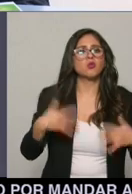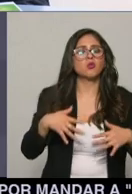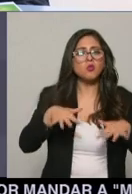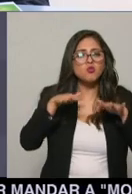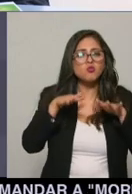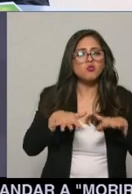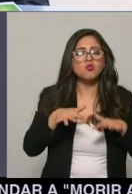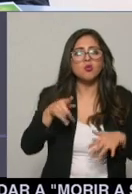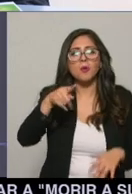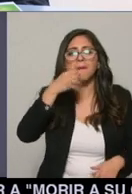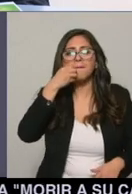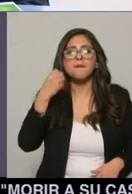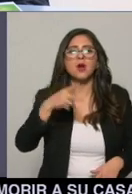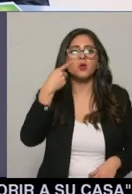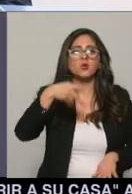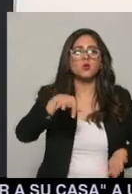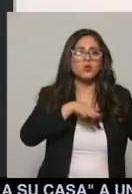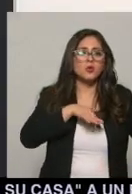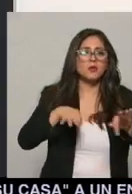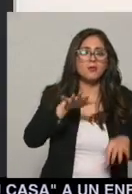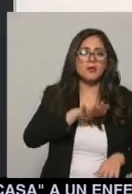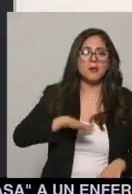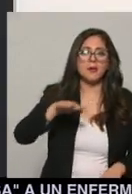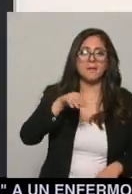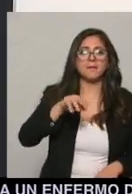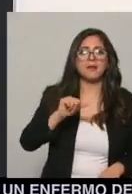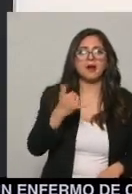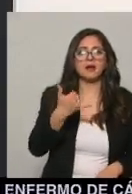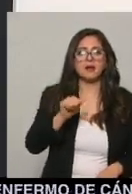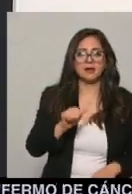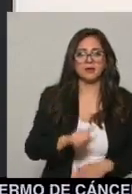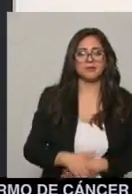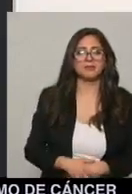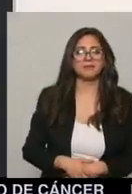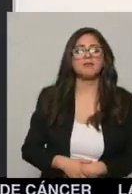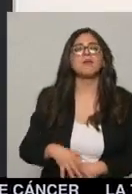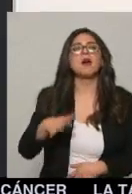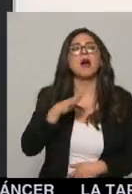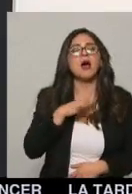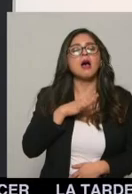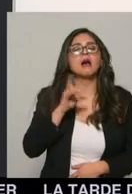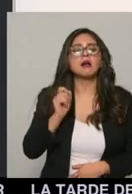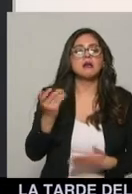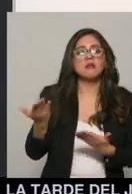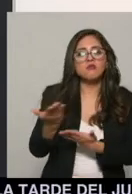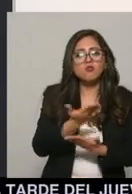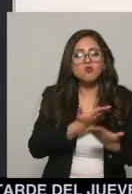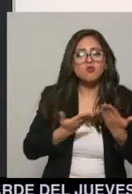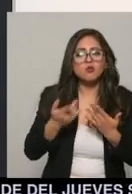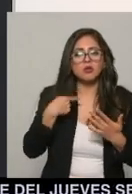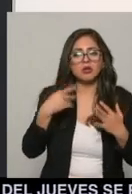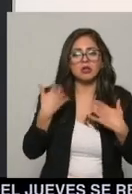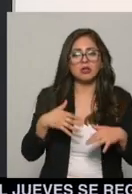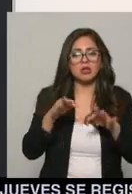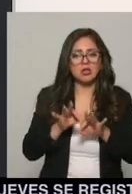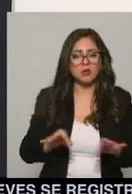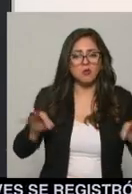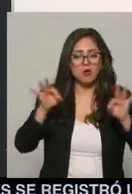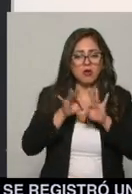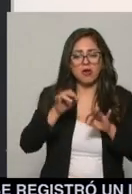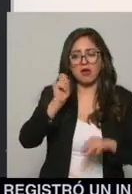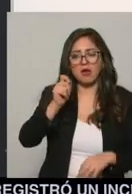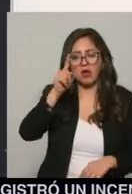este trabajo en el gran acuífero Maya, porque hay una red, digamos, arterias